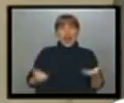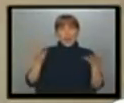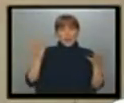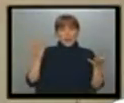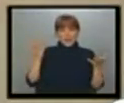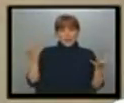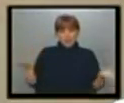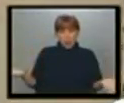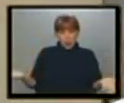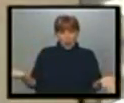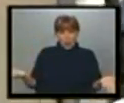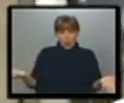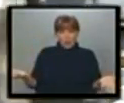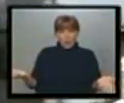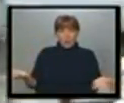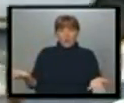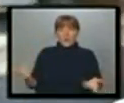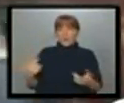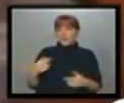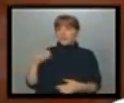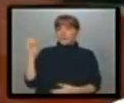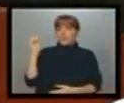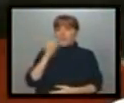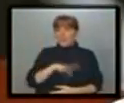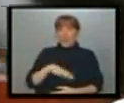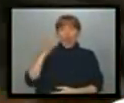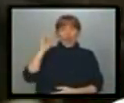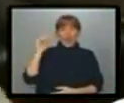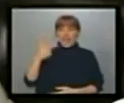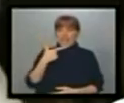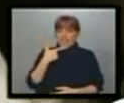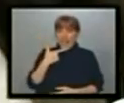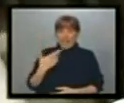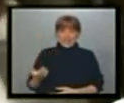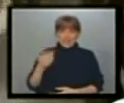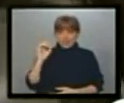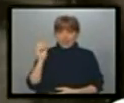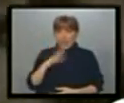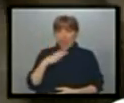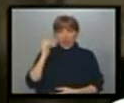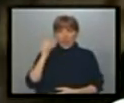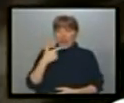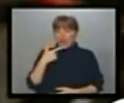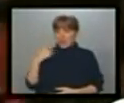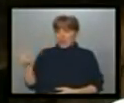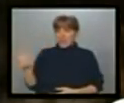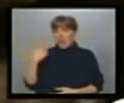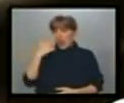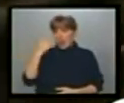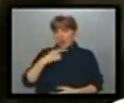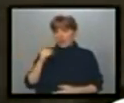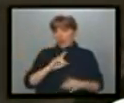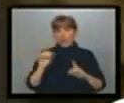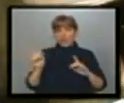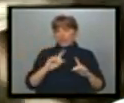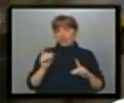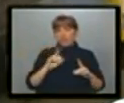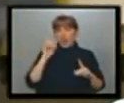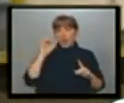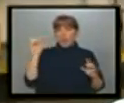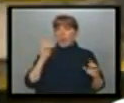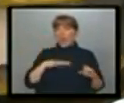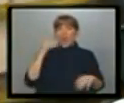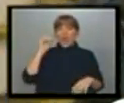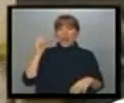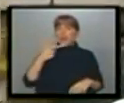recién decíamos, ¿no? Conviene mucho más el gas y más ahora que aumentó la nafta. ¿Esto es así? Sí, sí, sigue